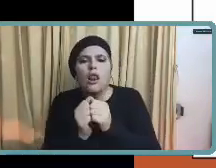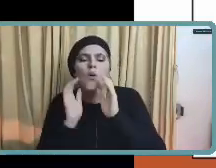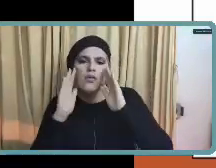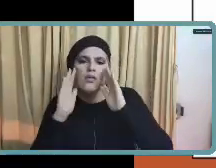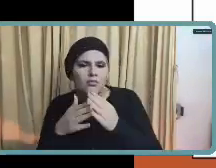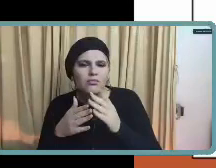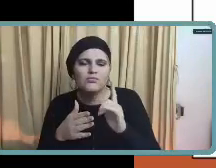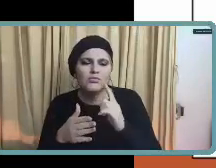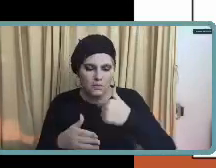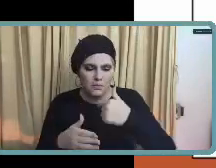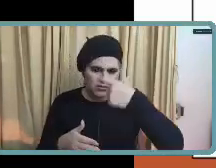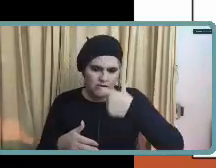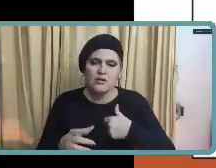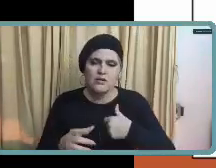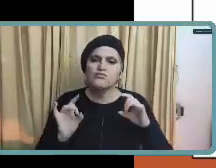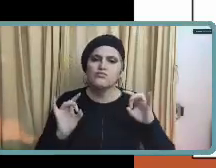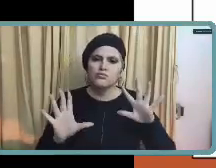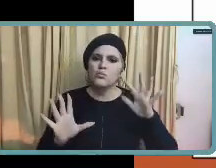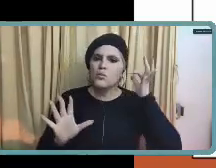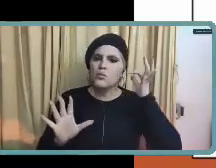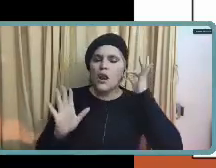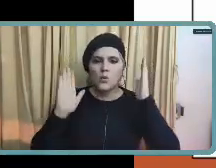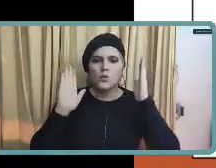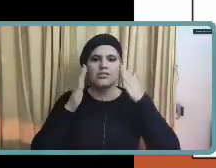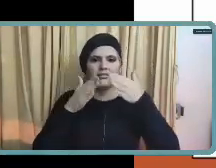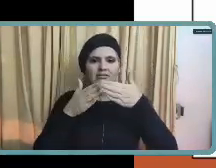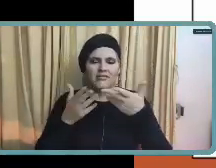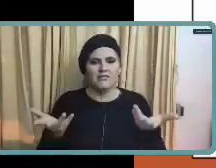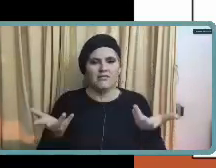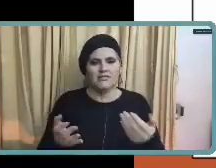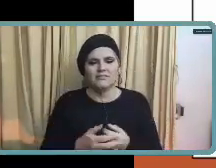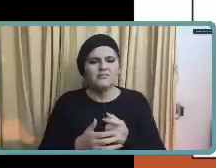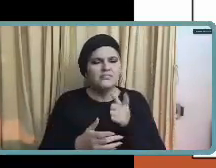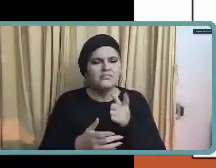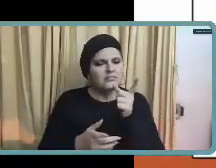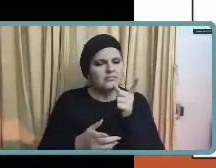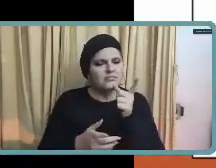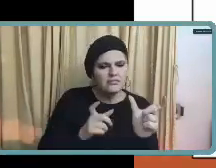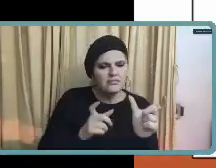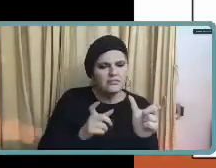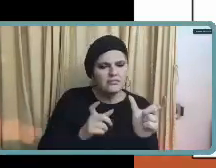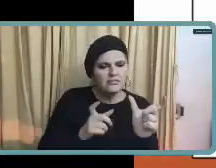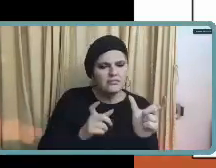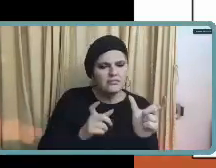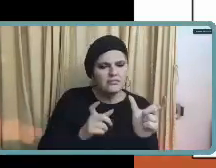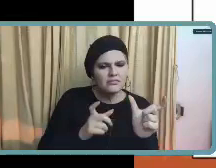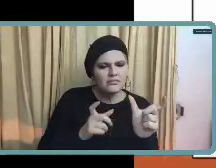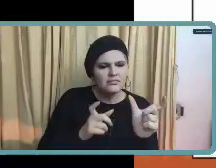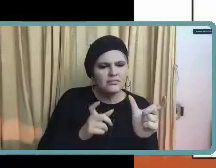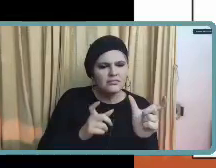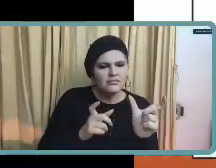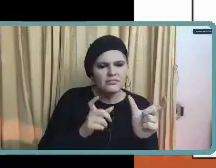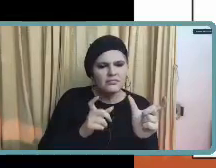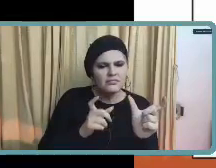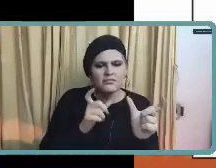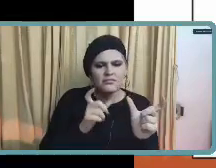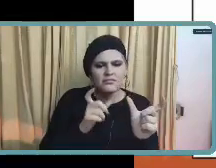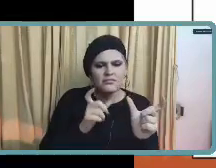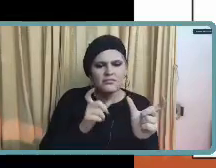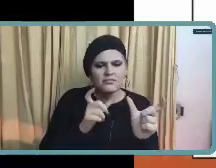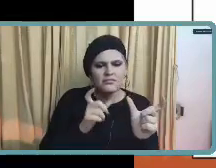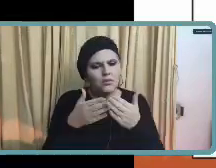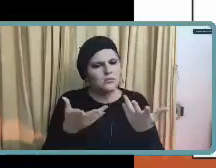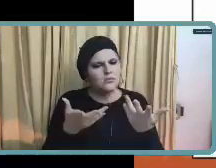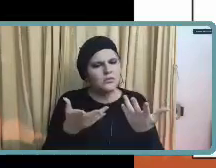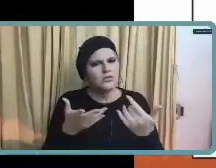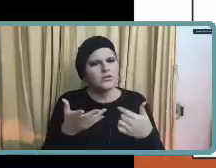Porque ahí dice, si me dices que soy una mujer con autismo, siento que me estás tratando como si el autismo y yo fuéramos entes